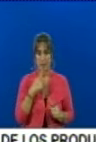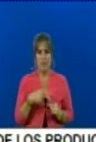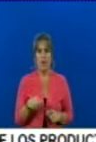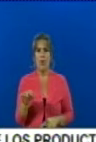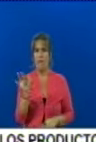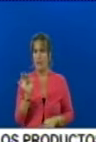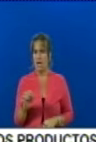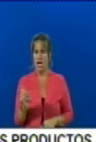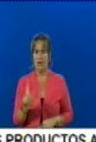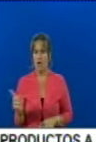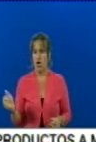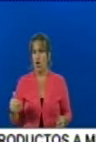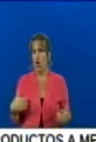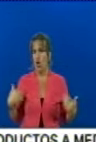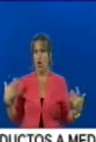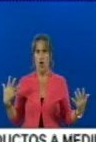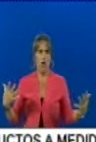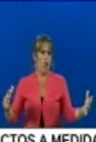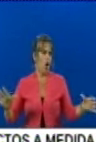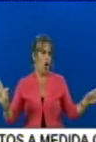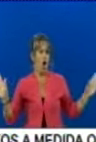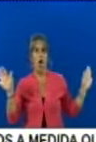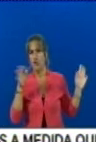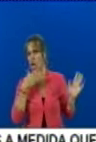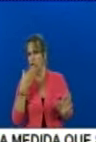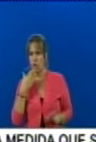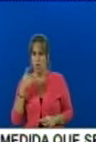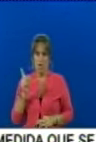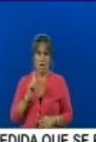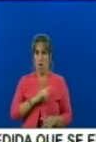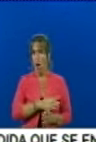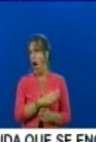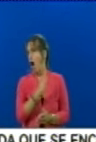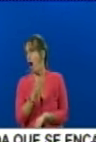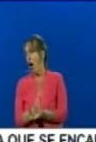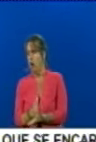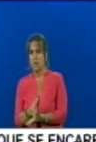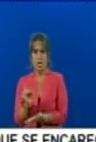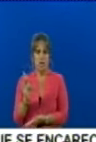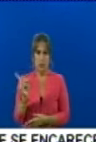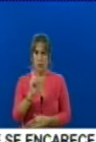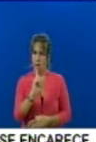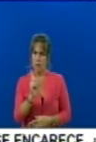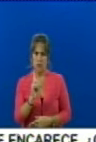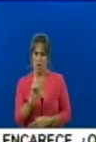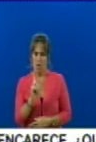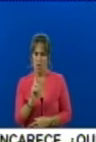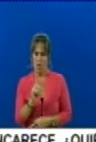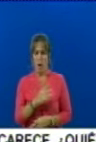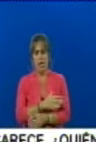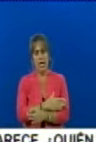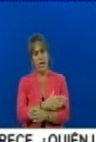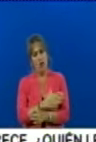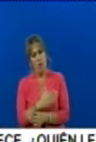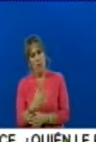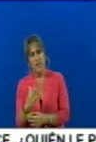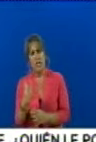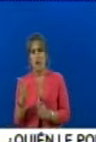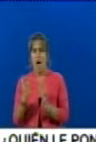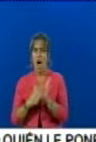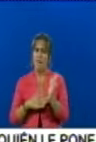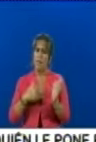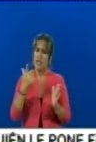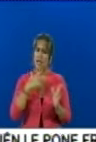Verdaderamente no le va a llegar todo el azúcar hasta el día 15, o sea que ahí durante todo el mes de abril, progresivamente, como